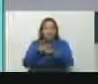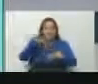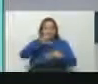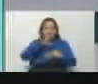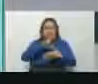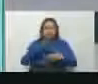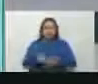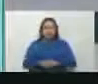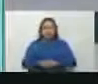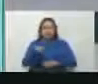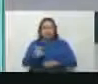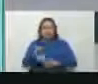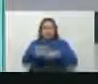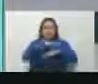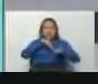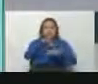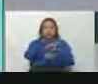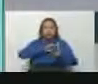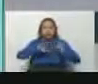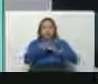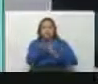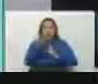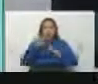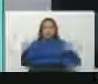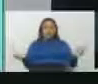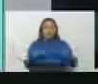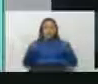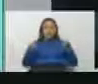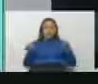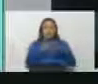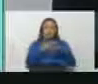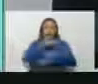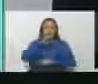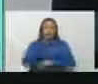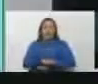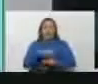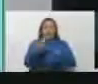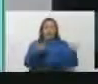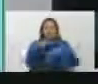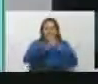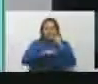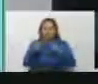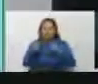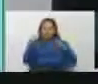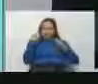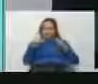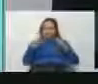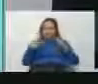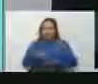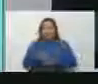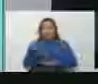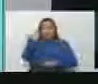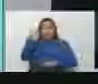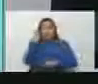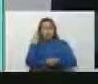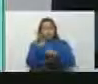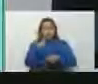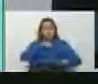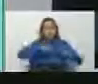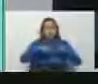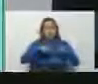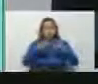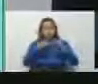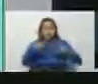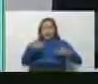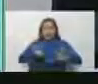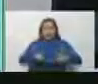se están publicando libros donde la gran mayoría es historia. Ahorita se están haciendo muchas cosas. Obviamente, lo que creo es que hay que coordinar todos estos